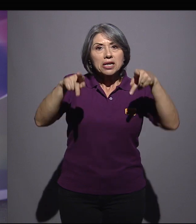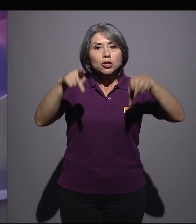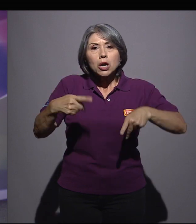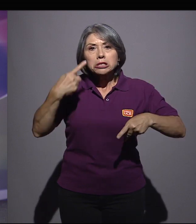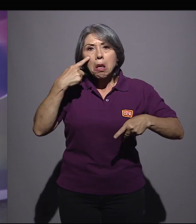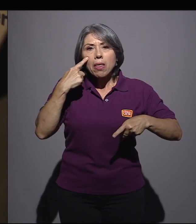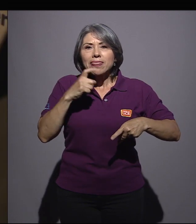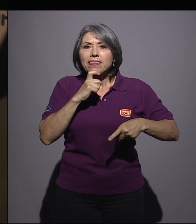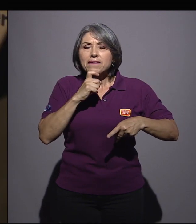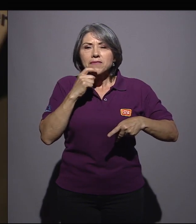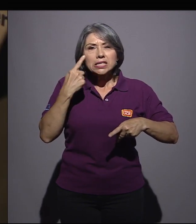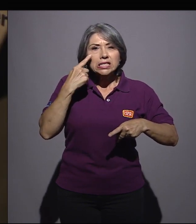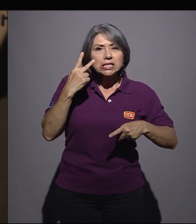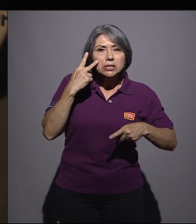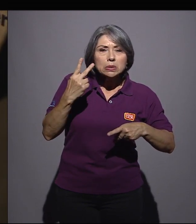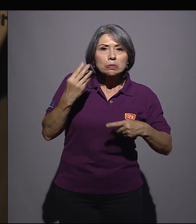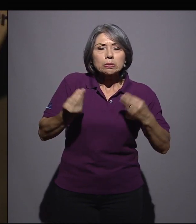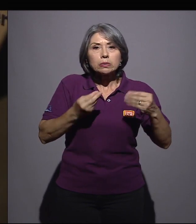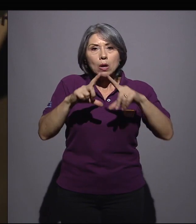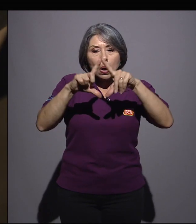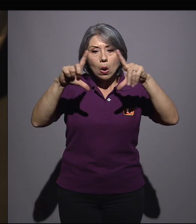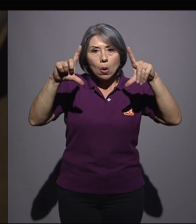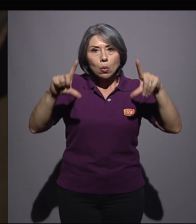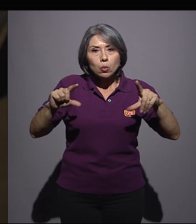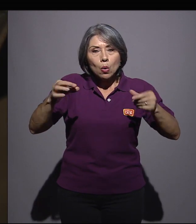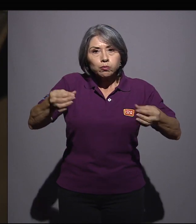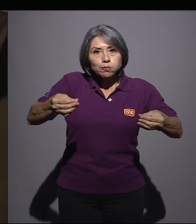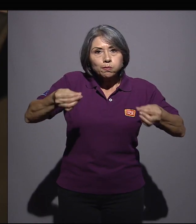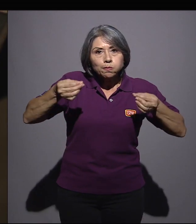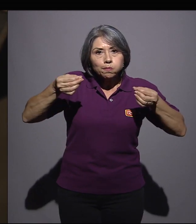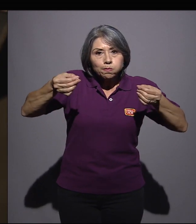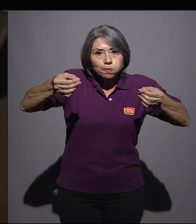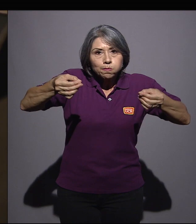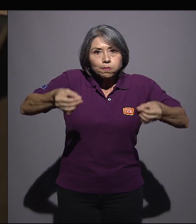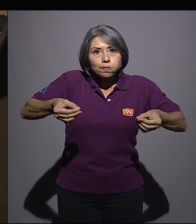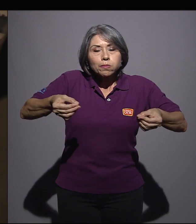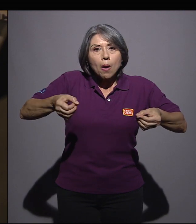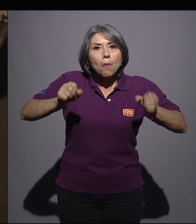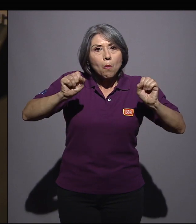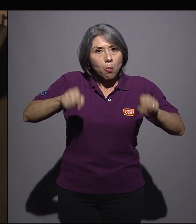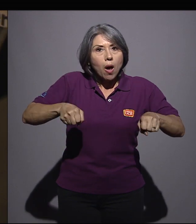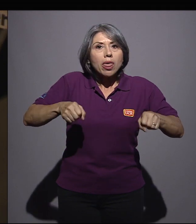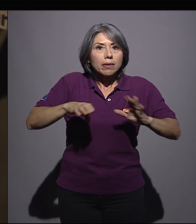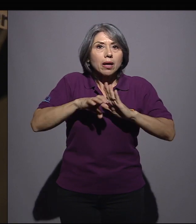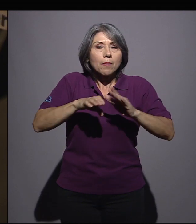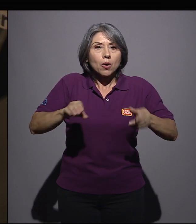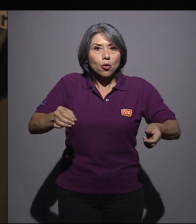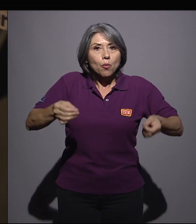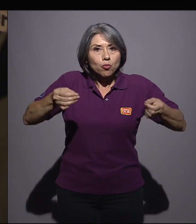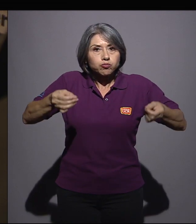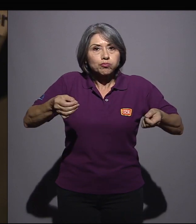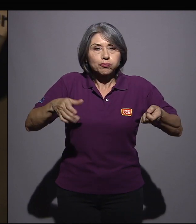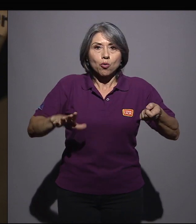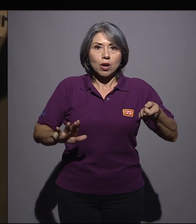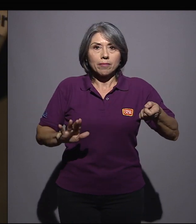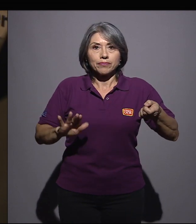que puedan, inclusive se fue hecha de forma que puedan sostenerla con una mano y con la otra poder ejercer su voto.